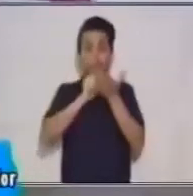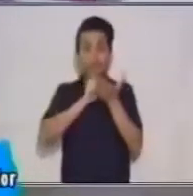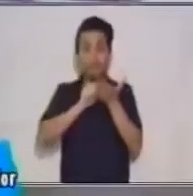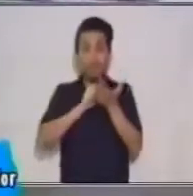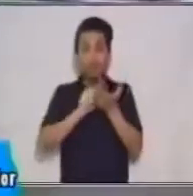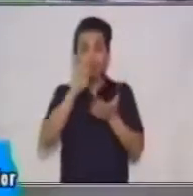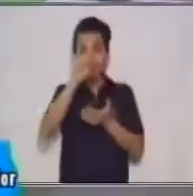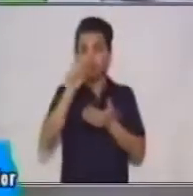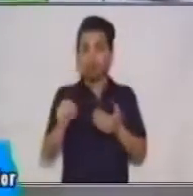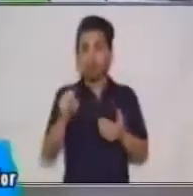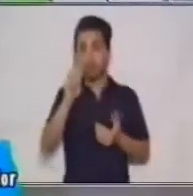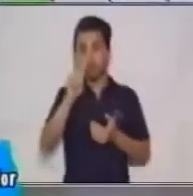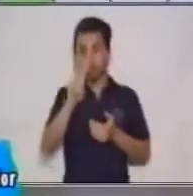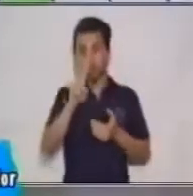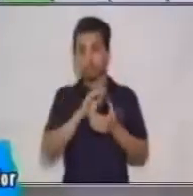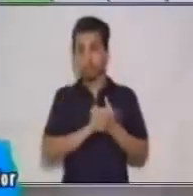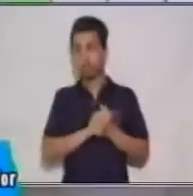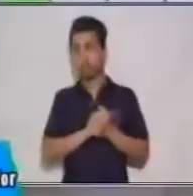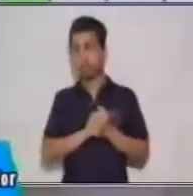pintado? Dos.